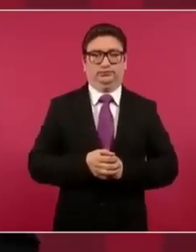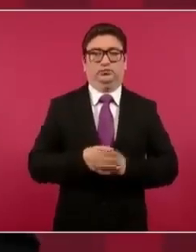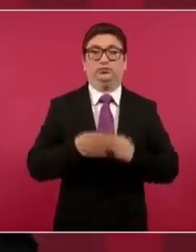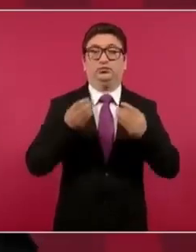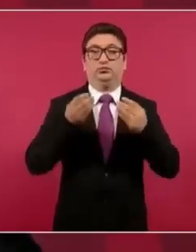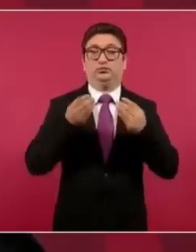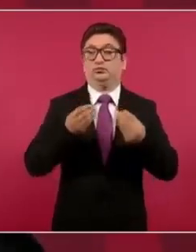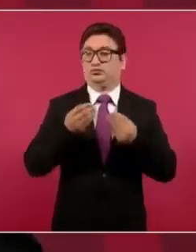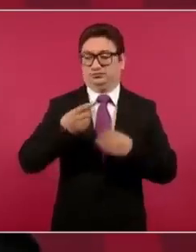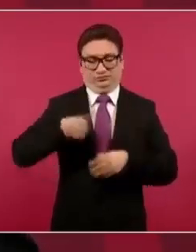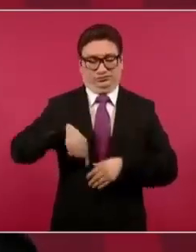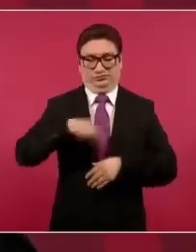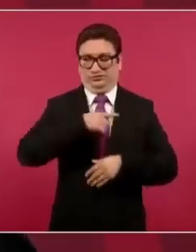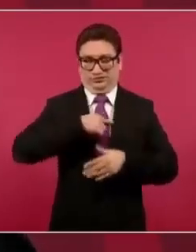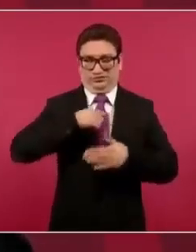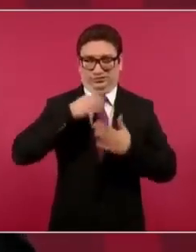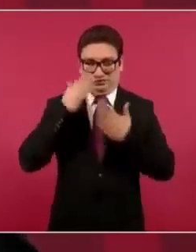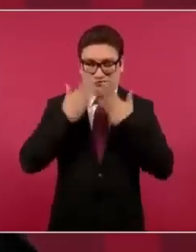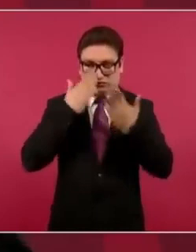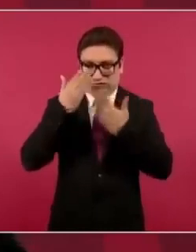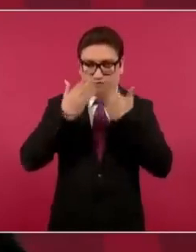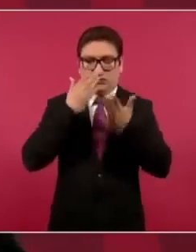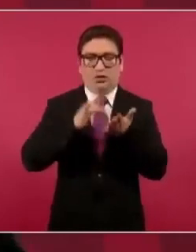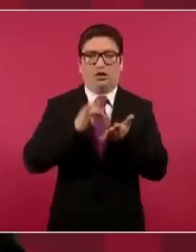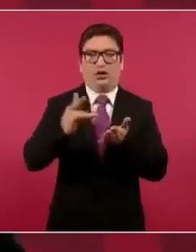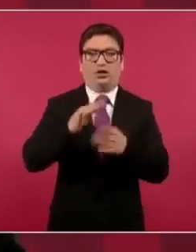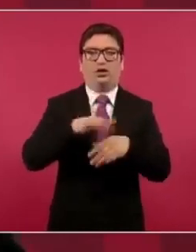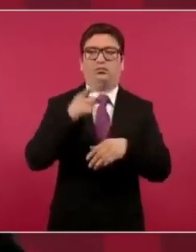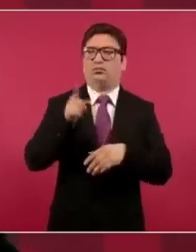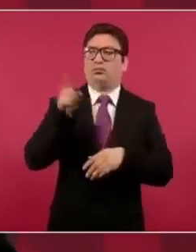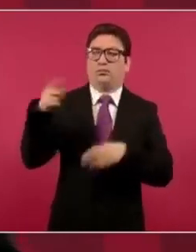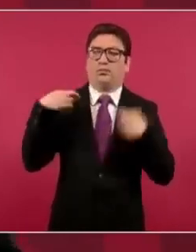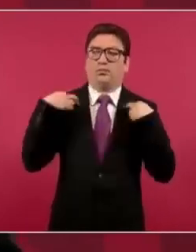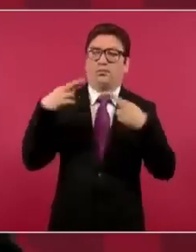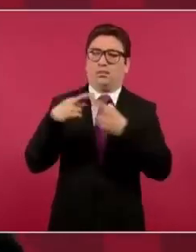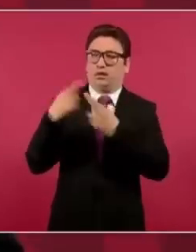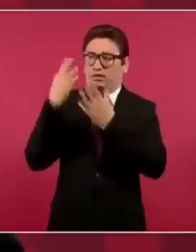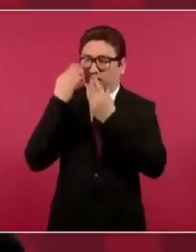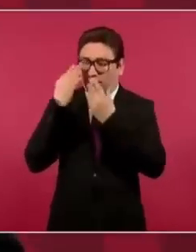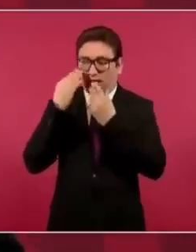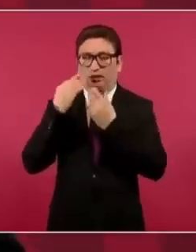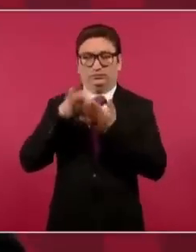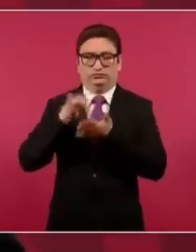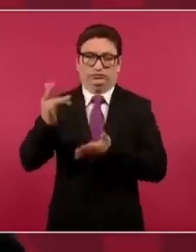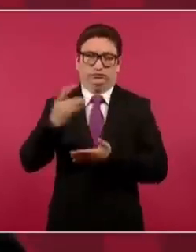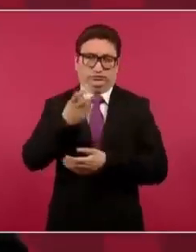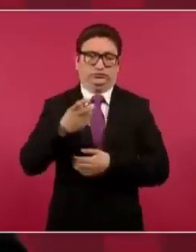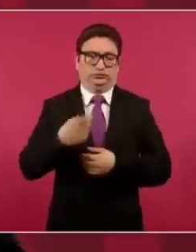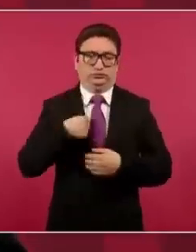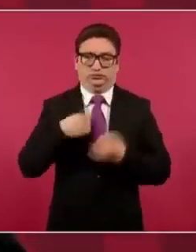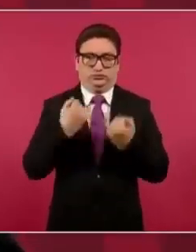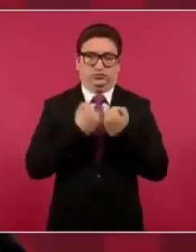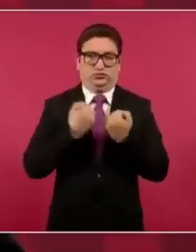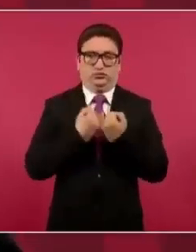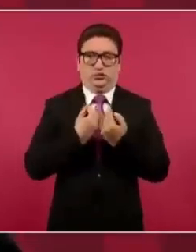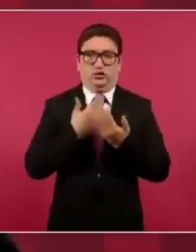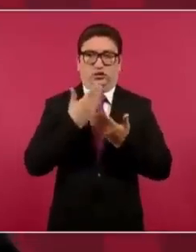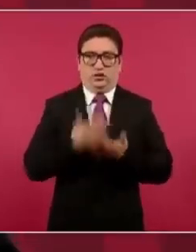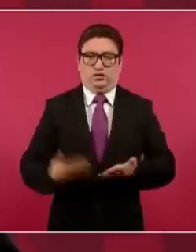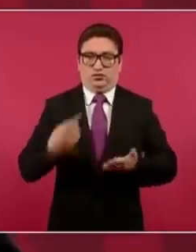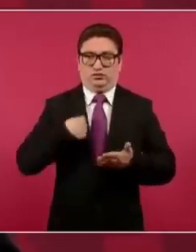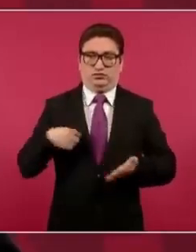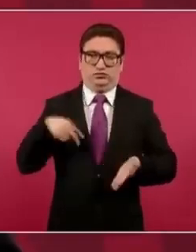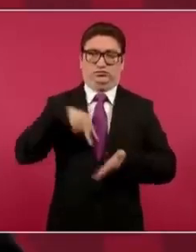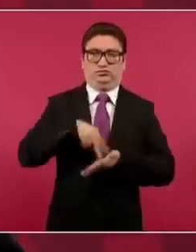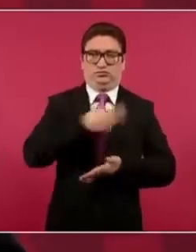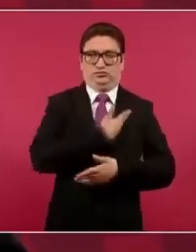Muchos de nosotros nos debemos a nuestros maestros. Yo me debo a mis maestros. Yo llegué a ser presidente,